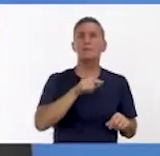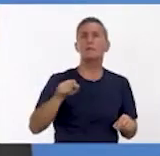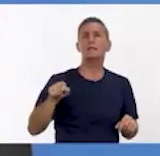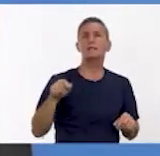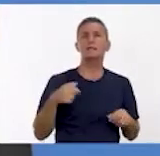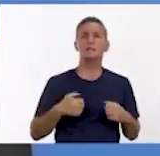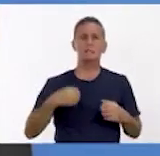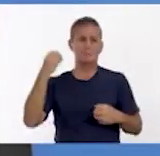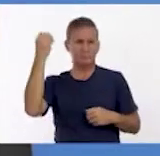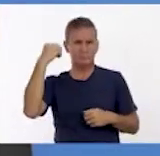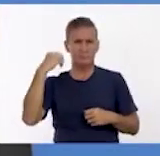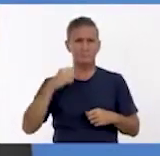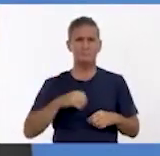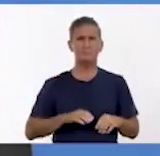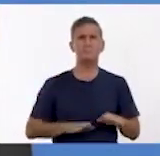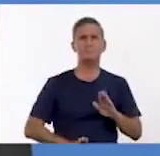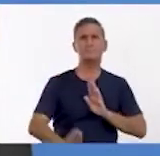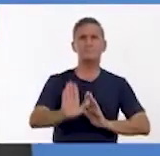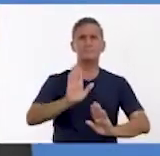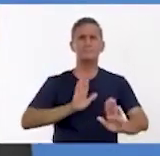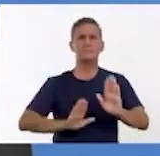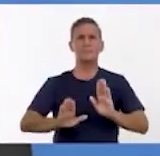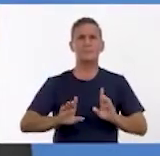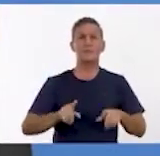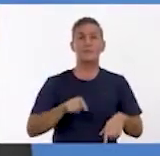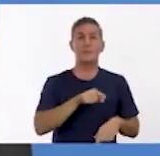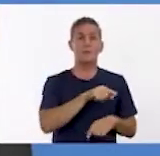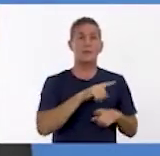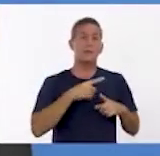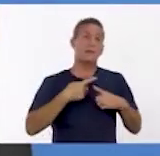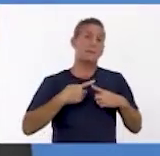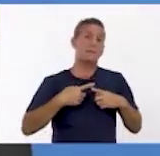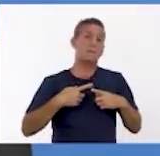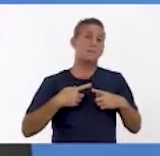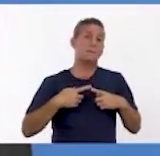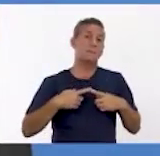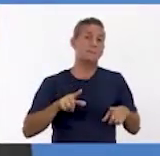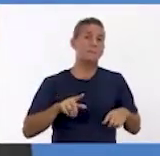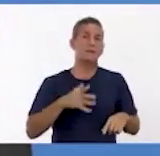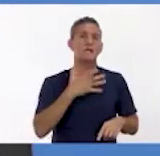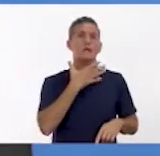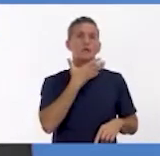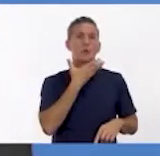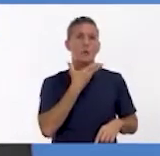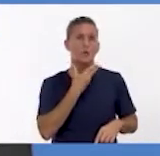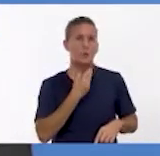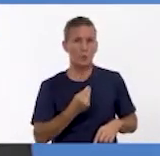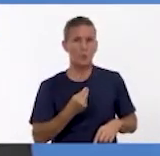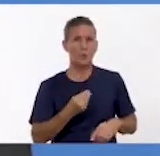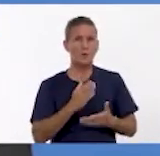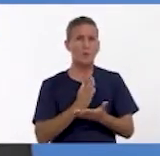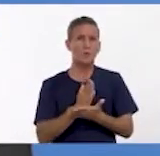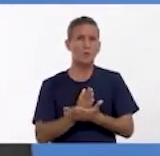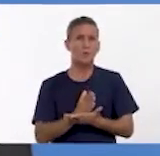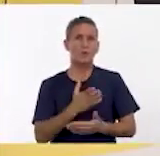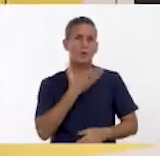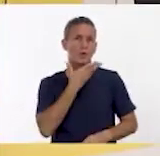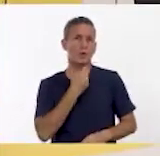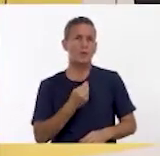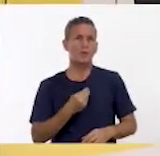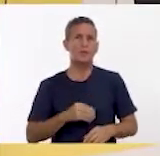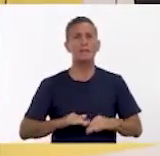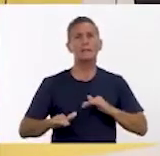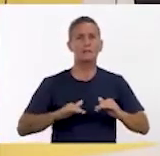que ellos también sepan defender, y para aquellos que son jóvenes, porque ya la educación de adultos es una educación que tiene